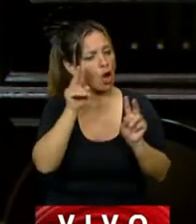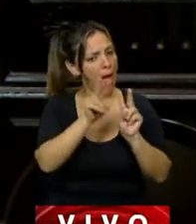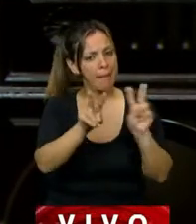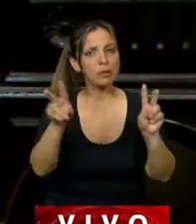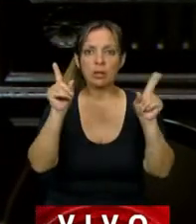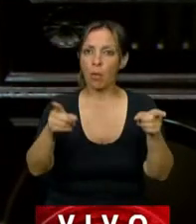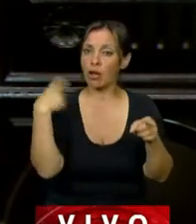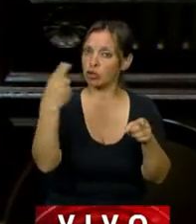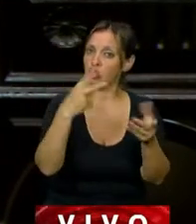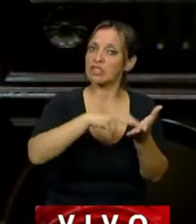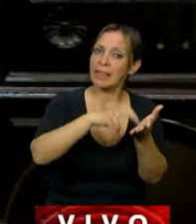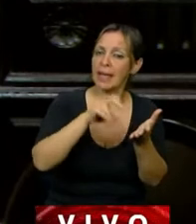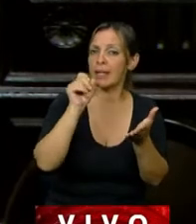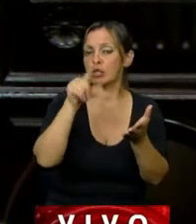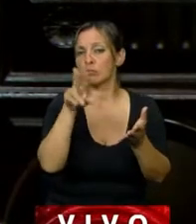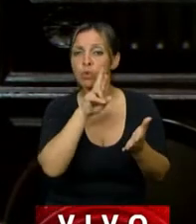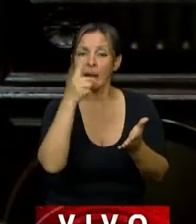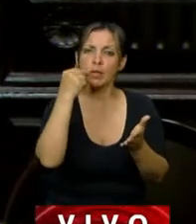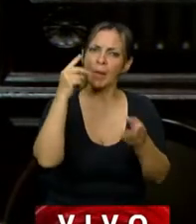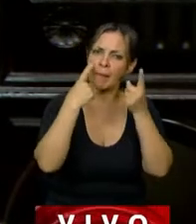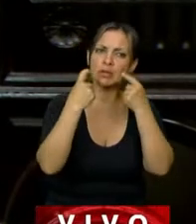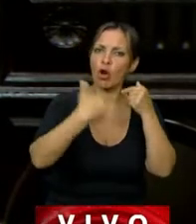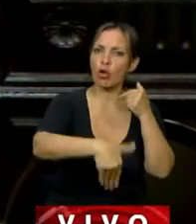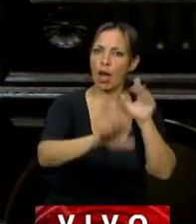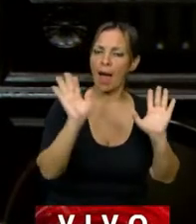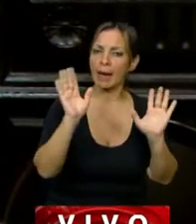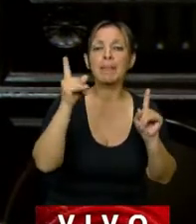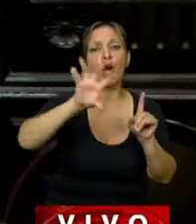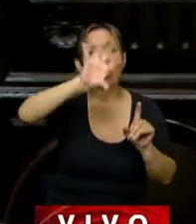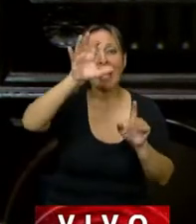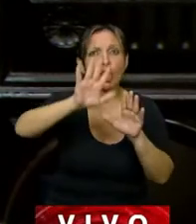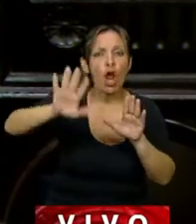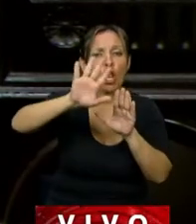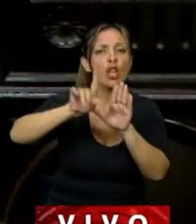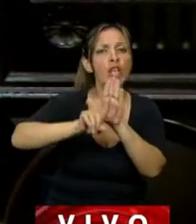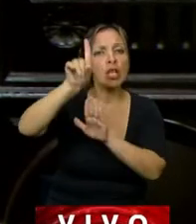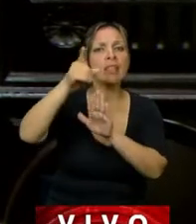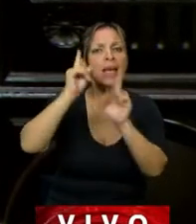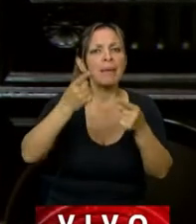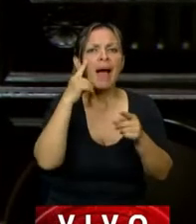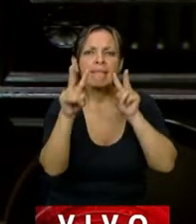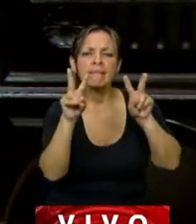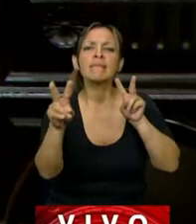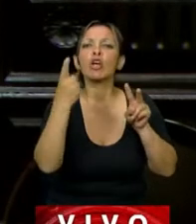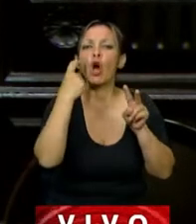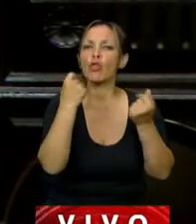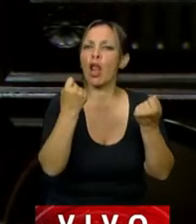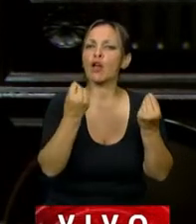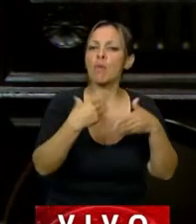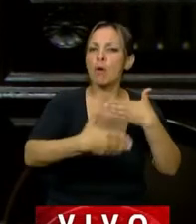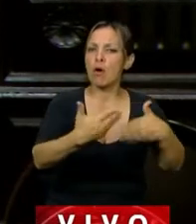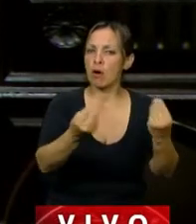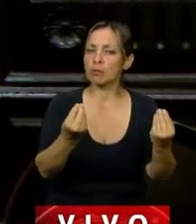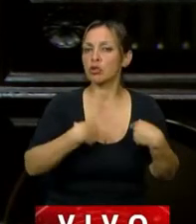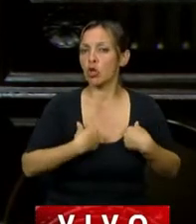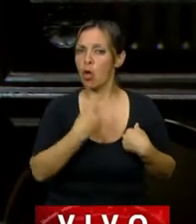duda, salteños y salteñas, pero también de toda la región, en la implementación, en la ejecución de estas obras. Yo